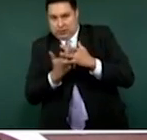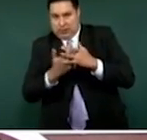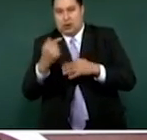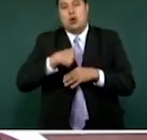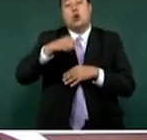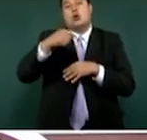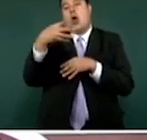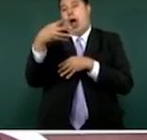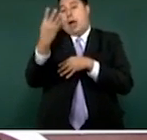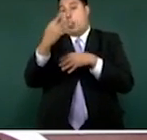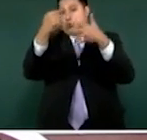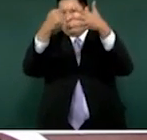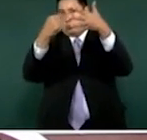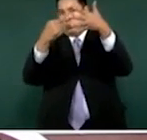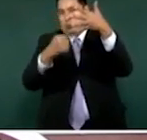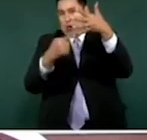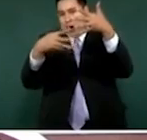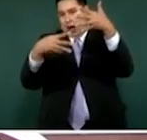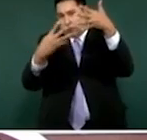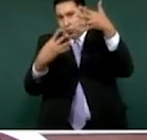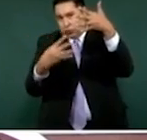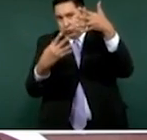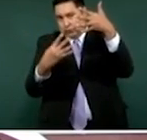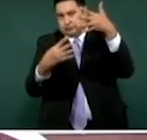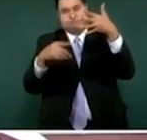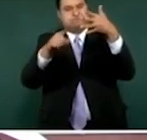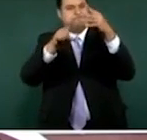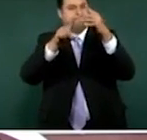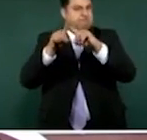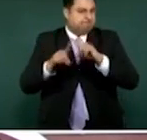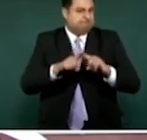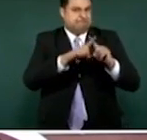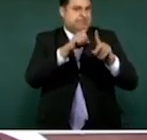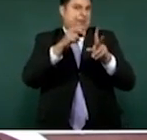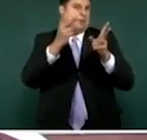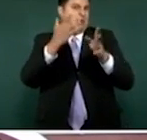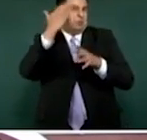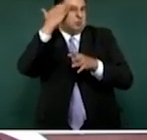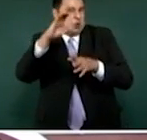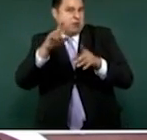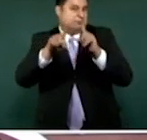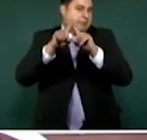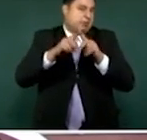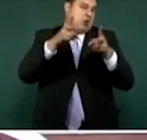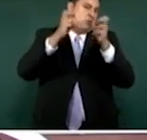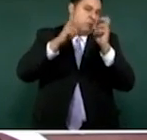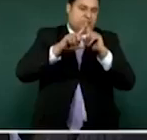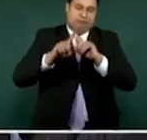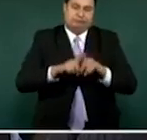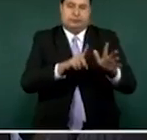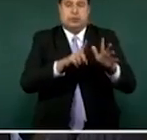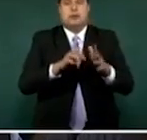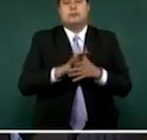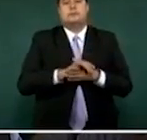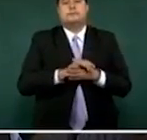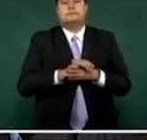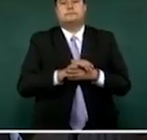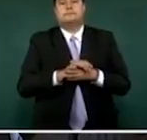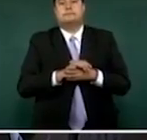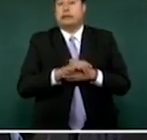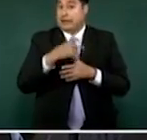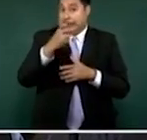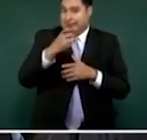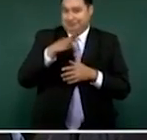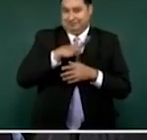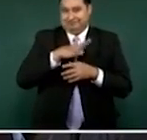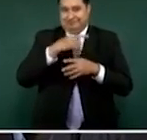14º lugar en lo que se refiere a todos, a otro, cualquier tipo de delitos. Y esta concentración